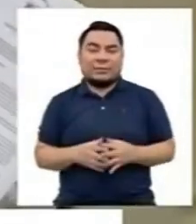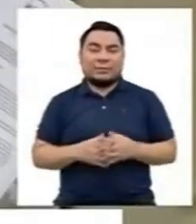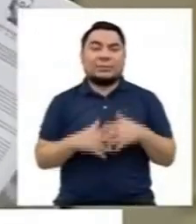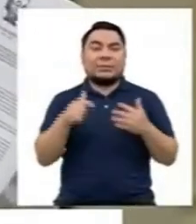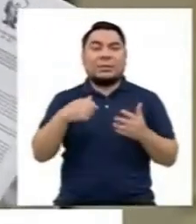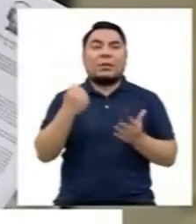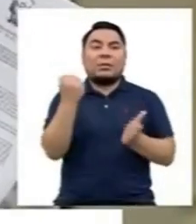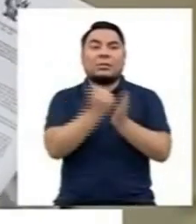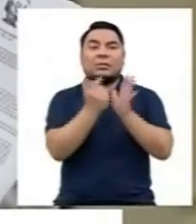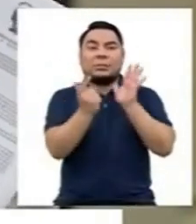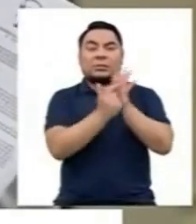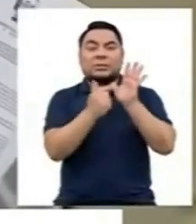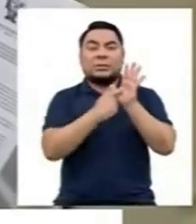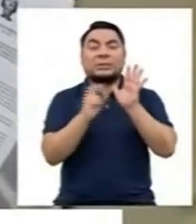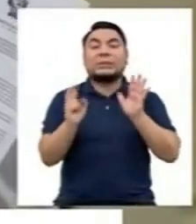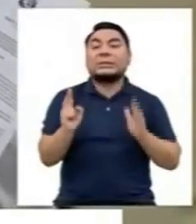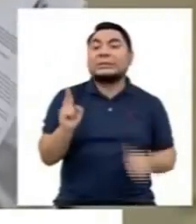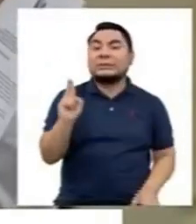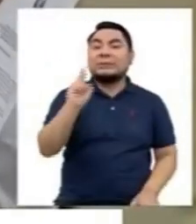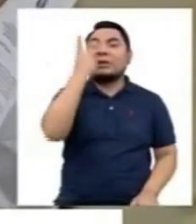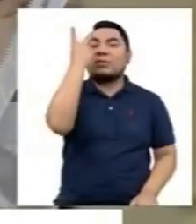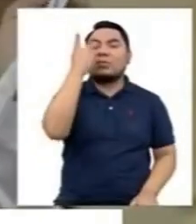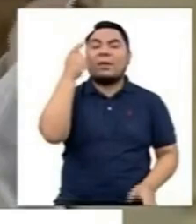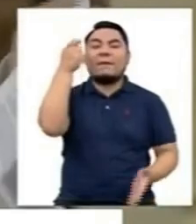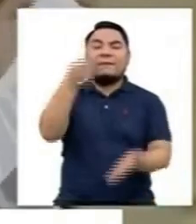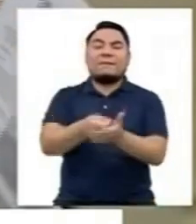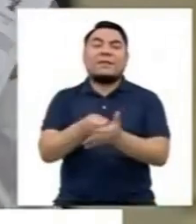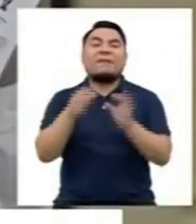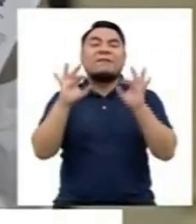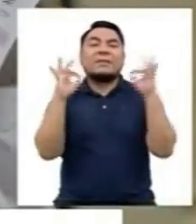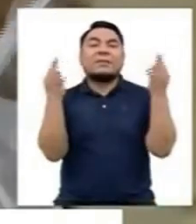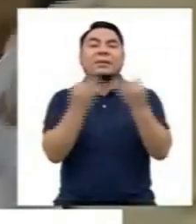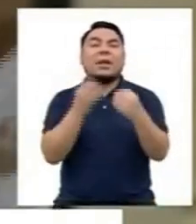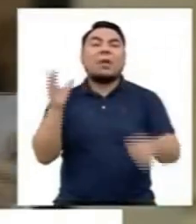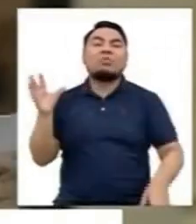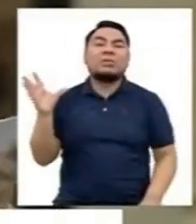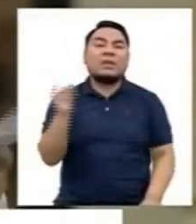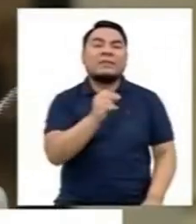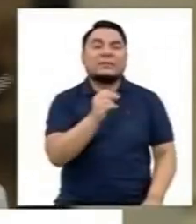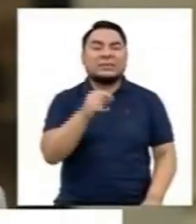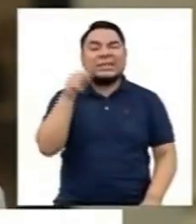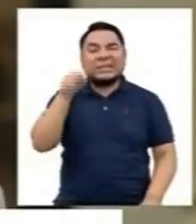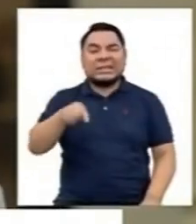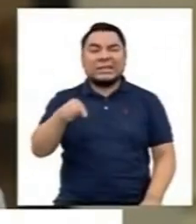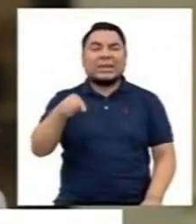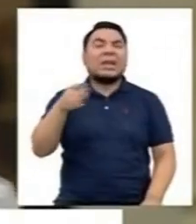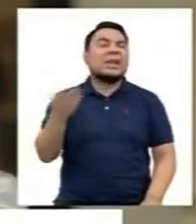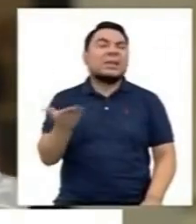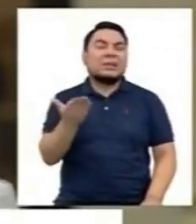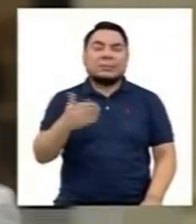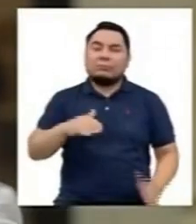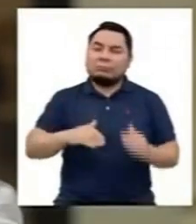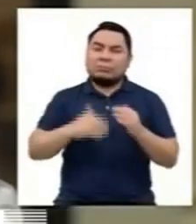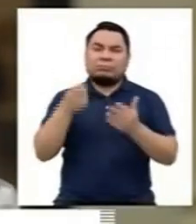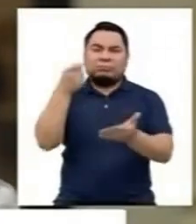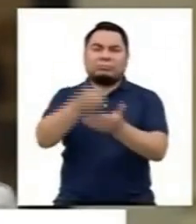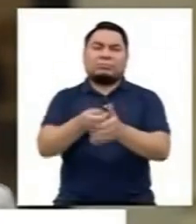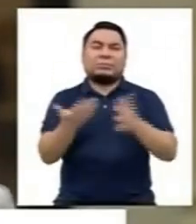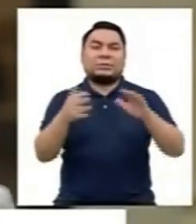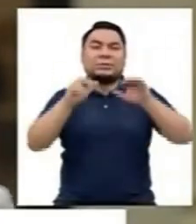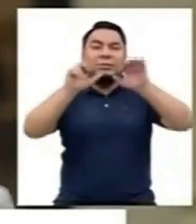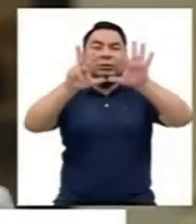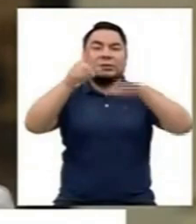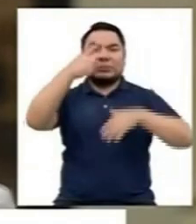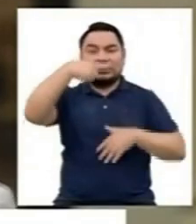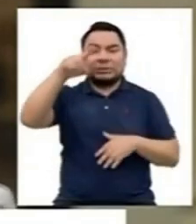vacuna? Bueno, un dolor de cabeza para el siguiente gobierno, que no va a ser el caso de Vizcarra, que se va a encargar seguramente de